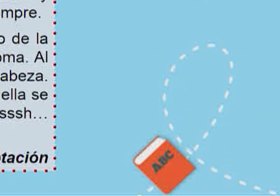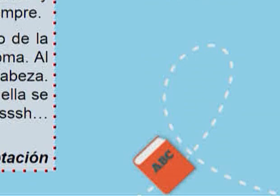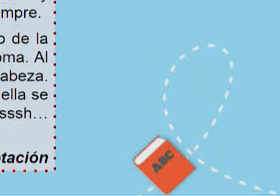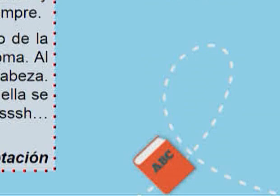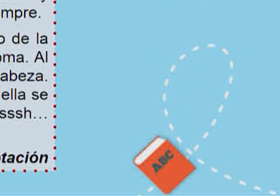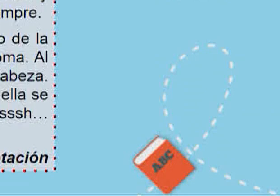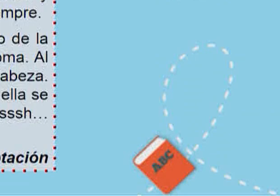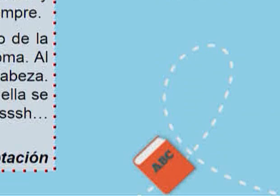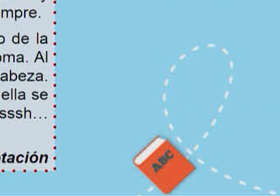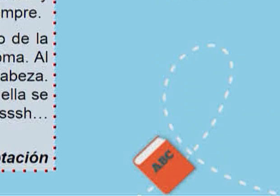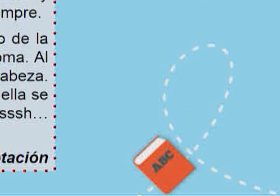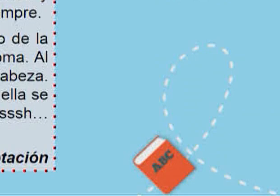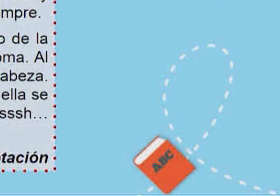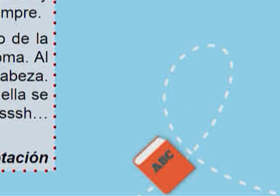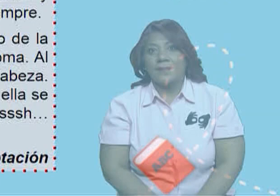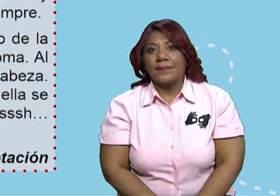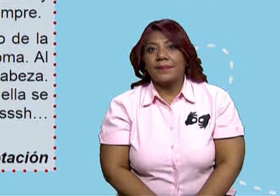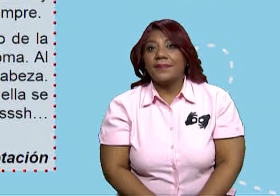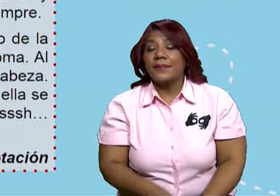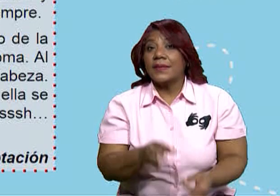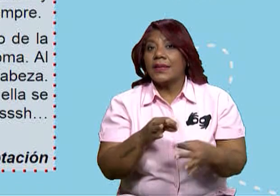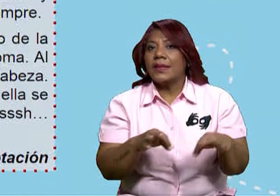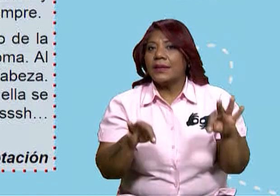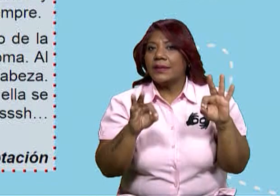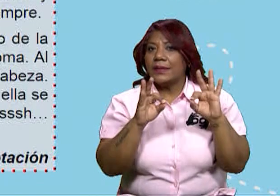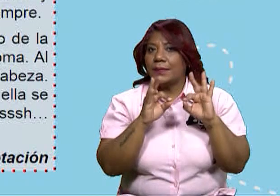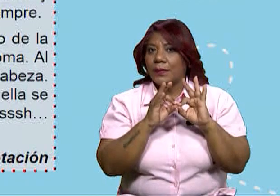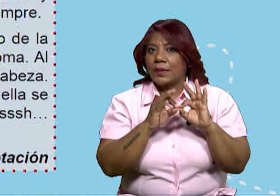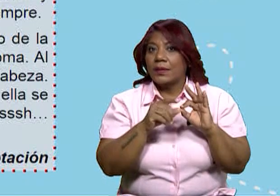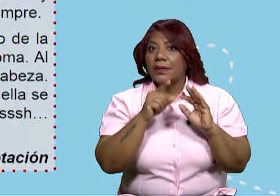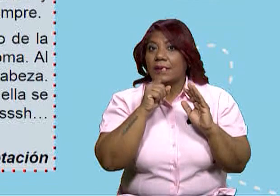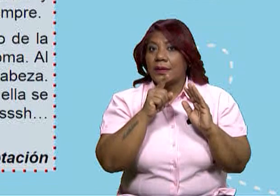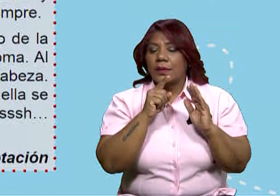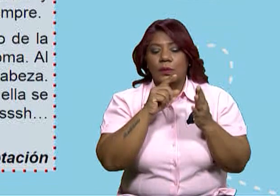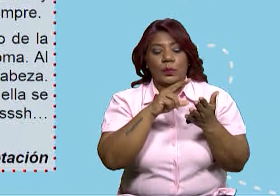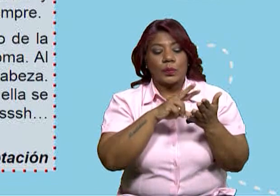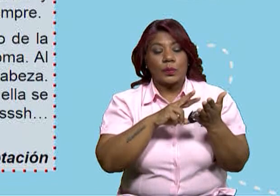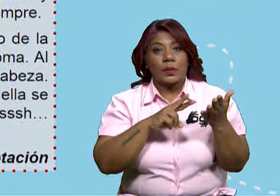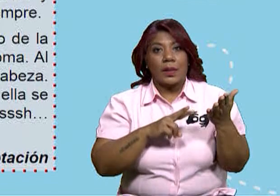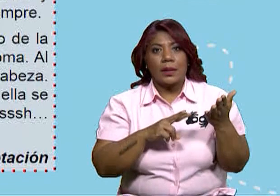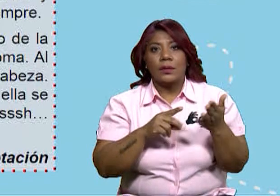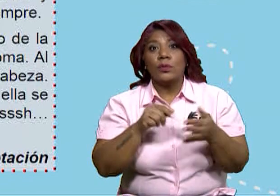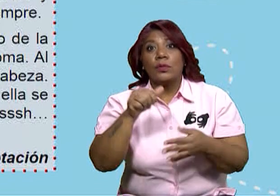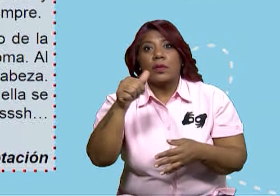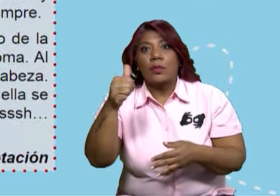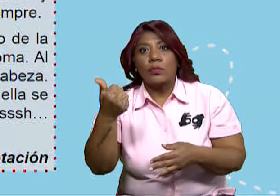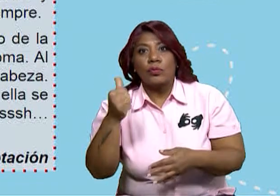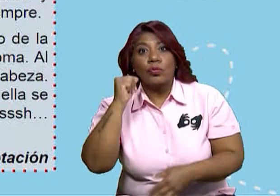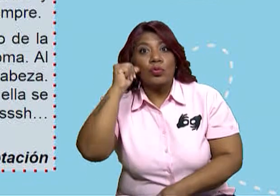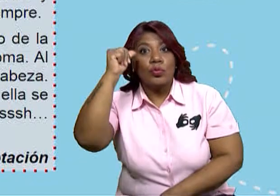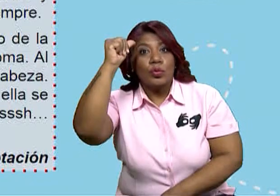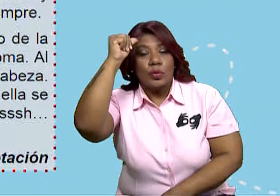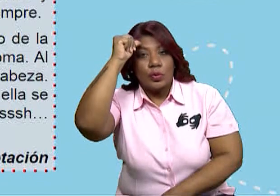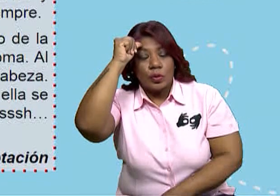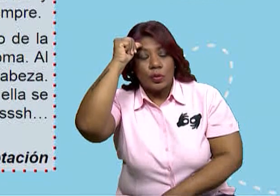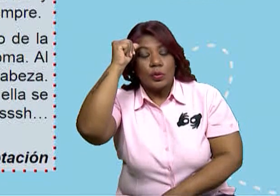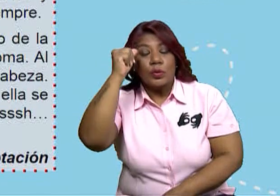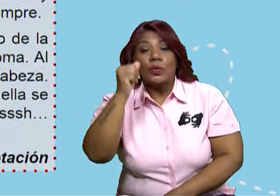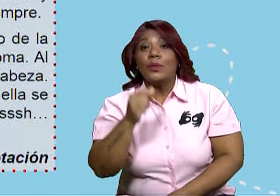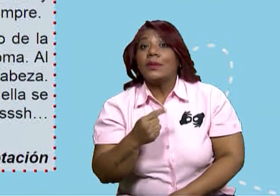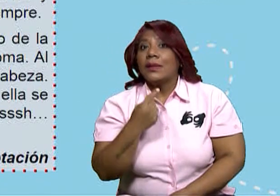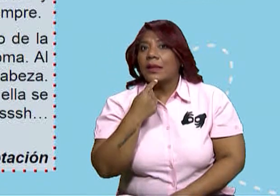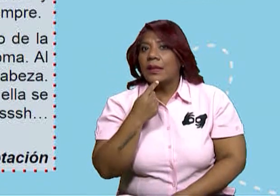para tomarte el tiempo. Recuerda que es 1 minuto aplicando las normas de